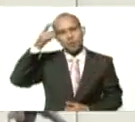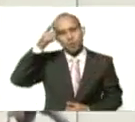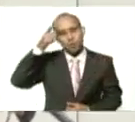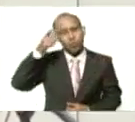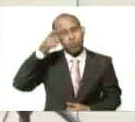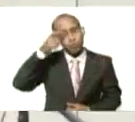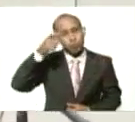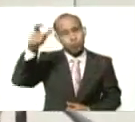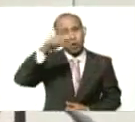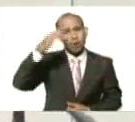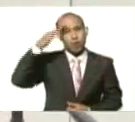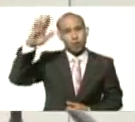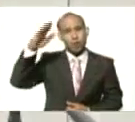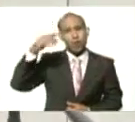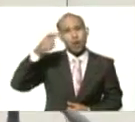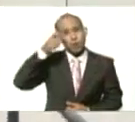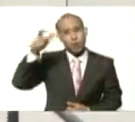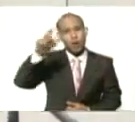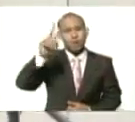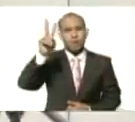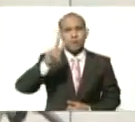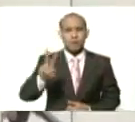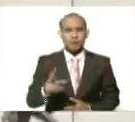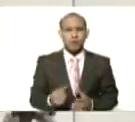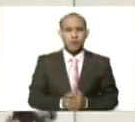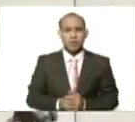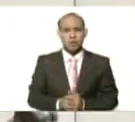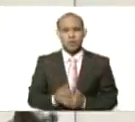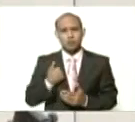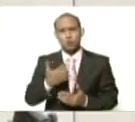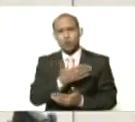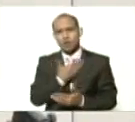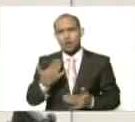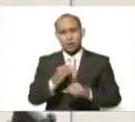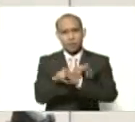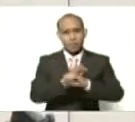pueblo de Venezuela. Yo quería culminar